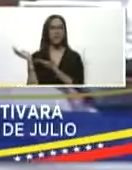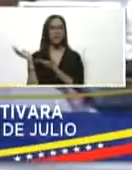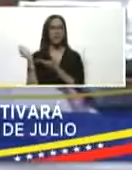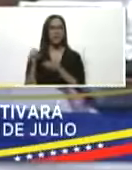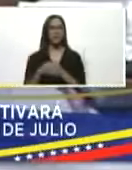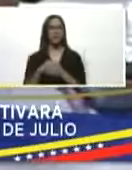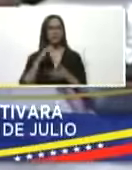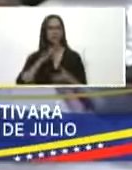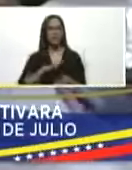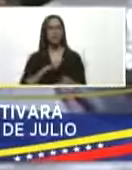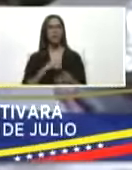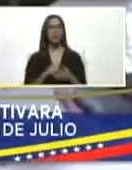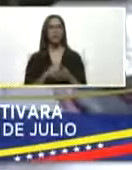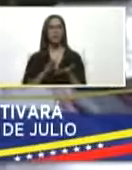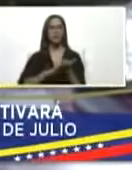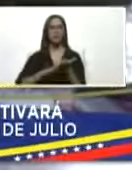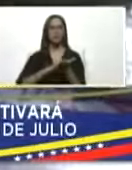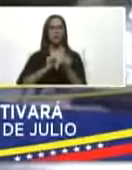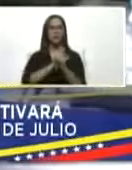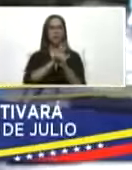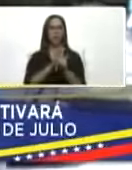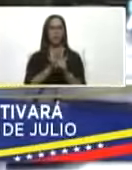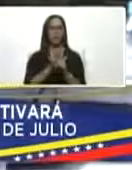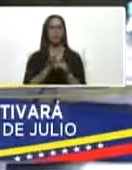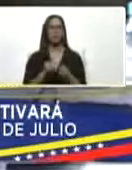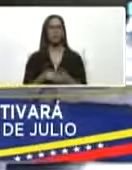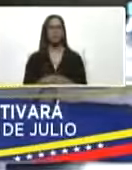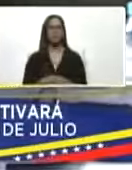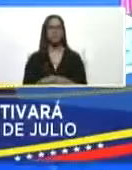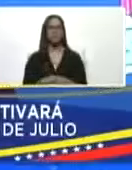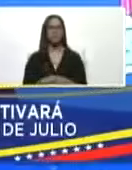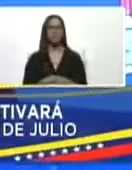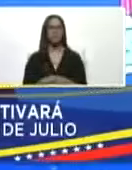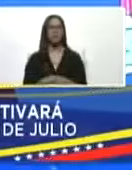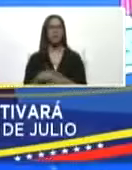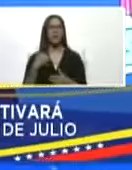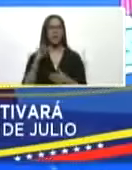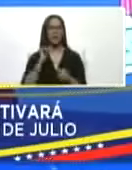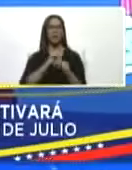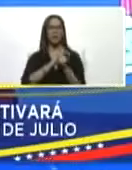recuperándose de un COVID que le pegó. Todavía hay COVID,